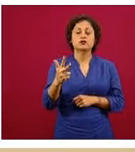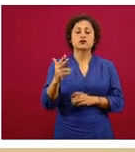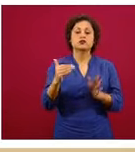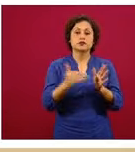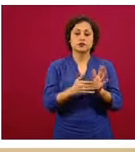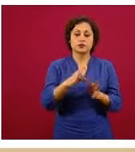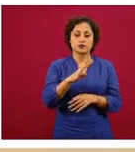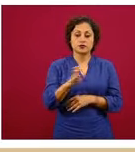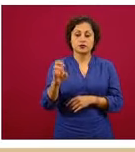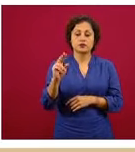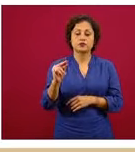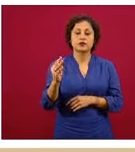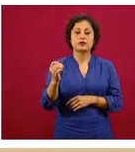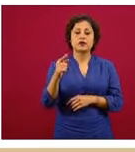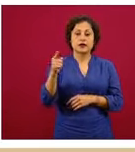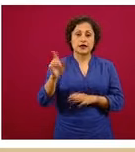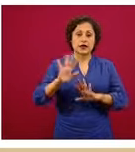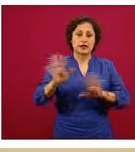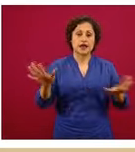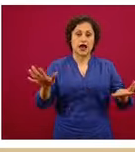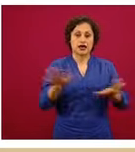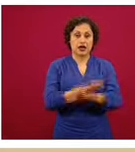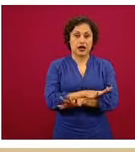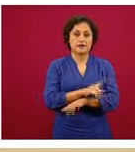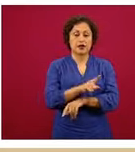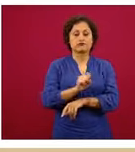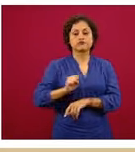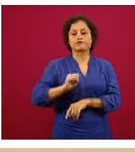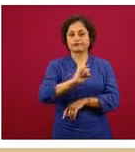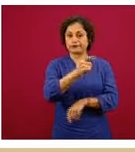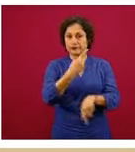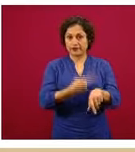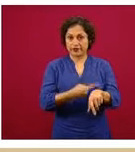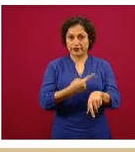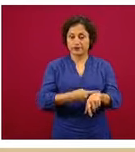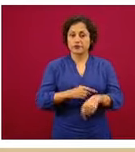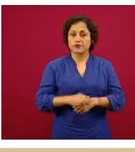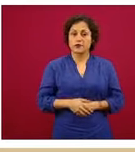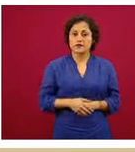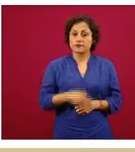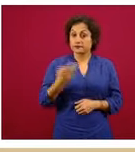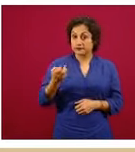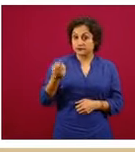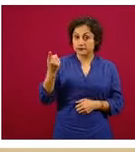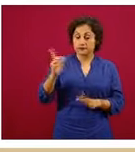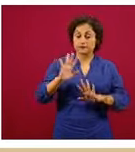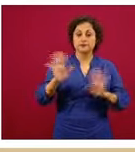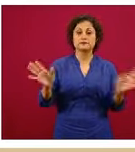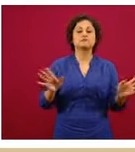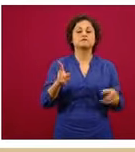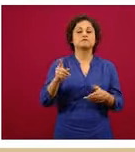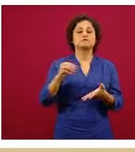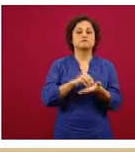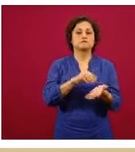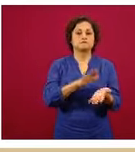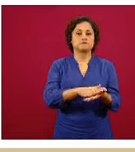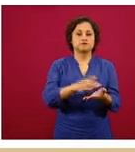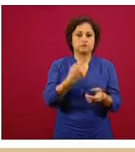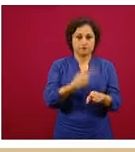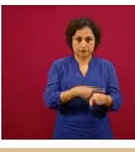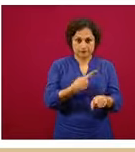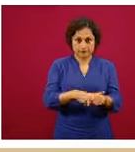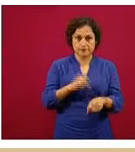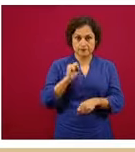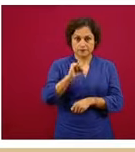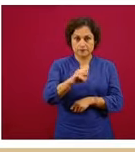408,449, cambiaron ya la clasificación de sospechosos a confirmados y son los que hasta el momento han dado positivo a la prueba de